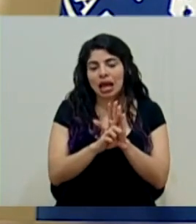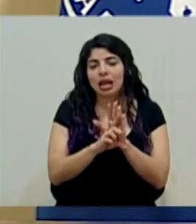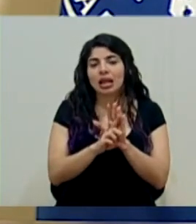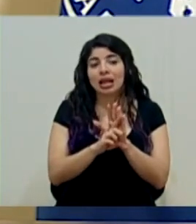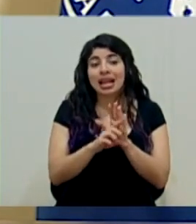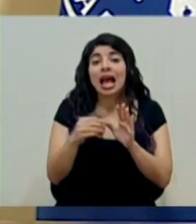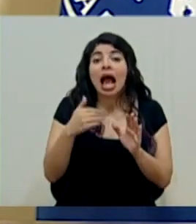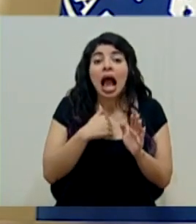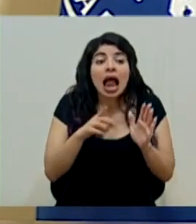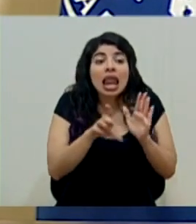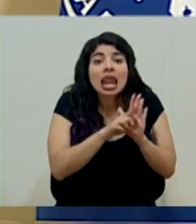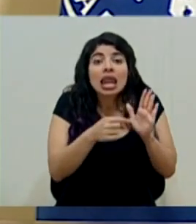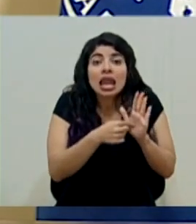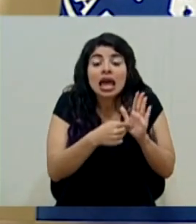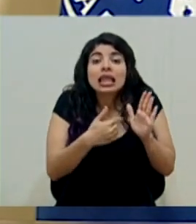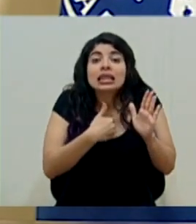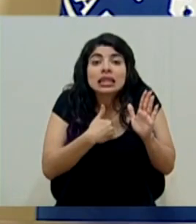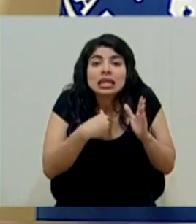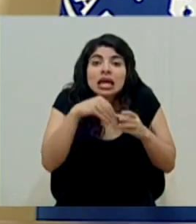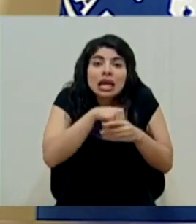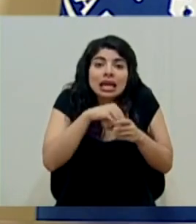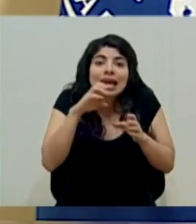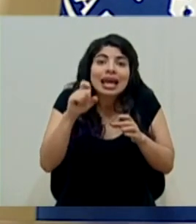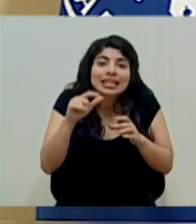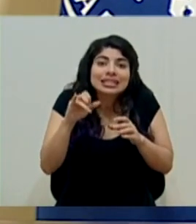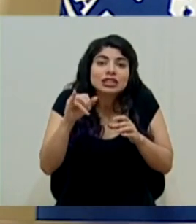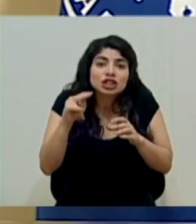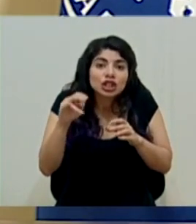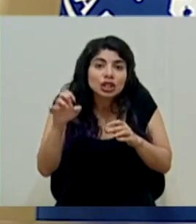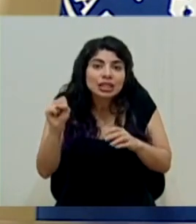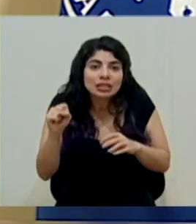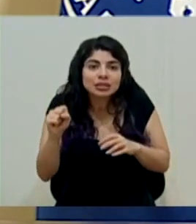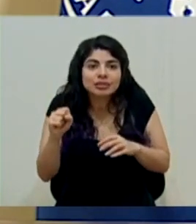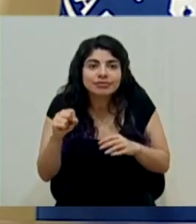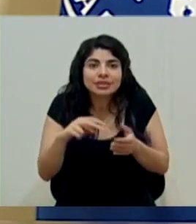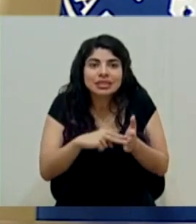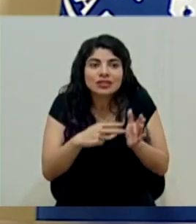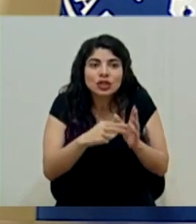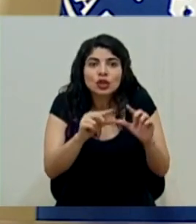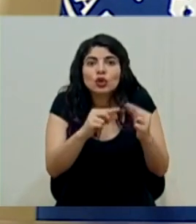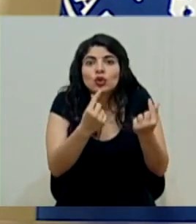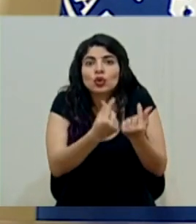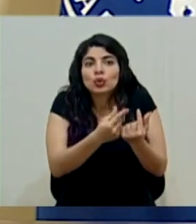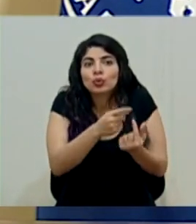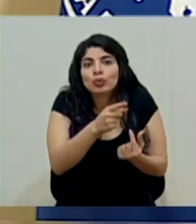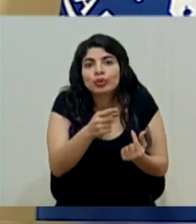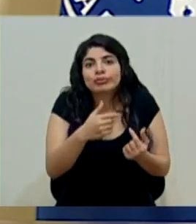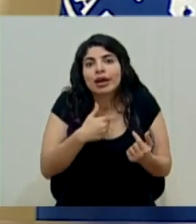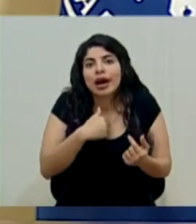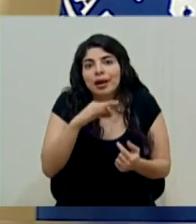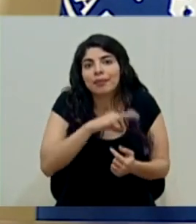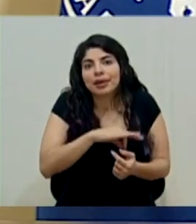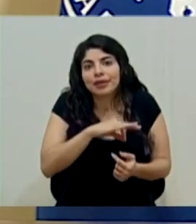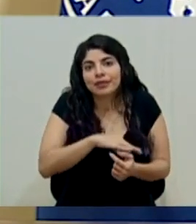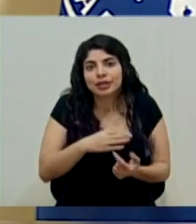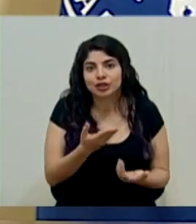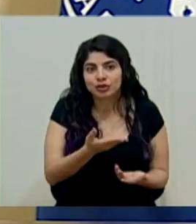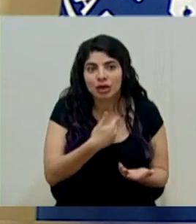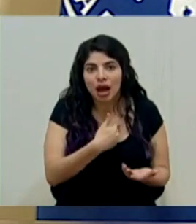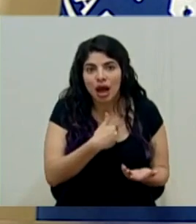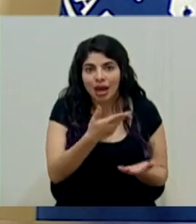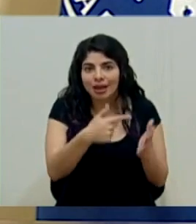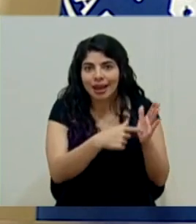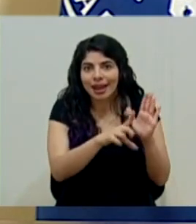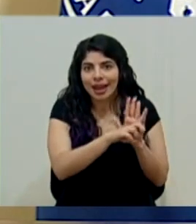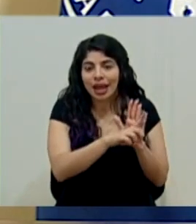exenciones legalizadas que generan que grupos tengan ciertos beneficios entre otros. Por eso en la